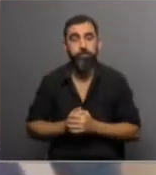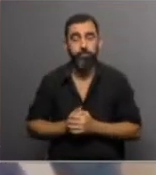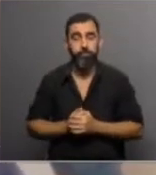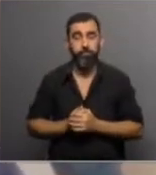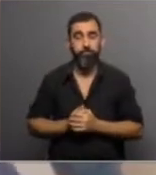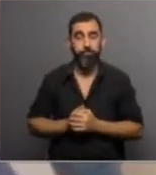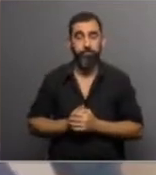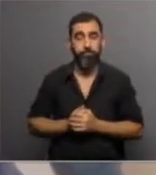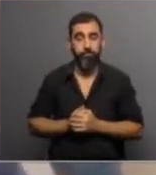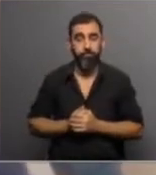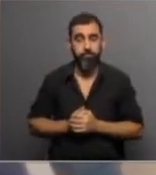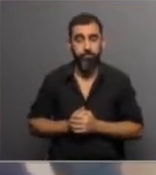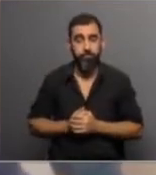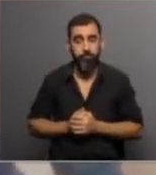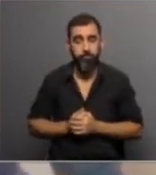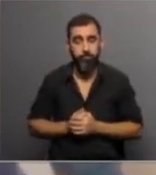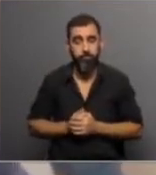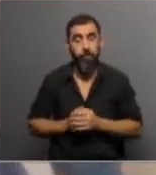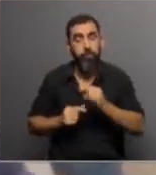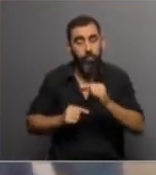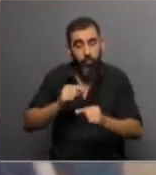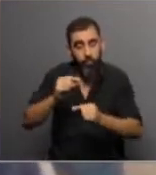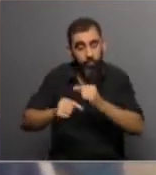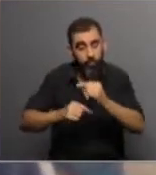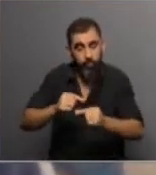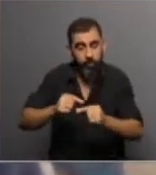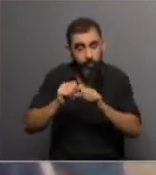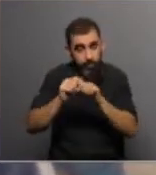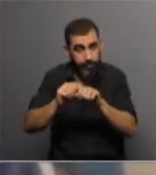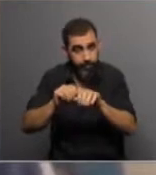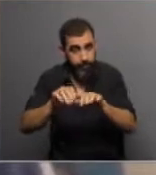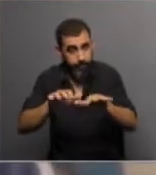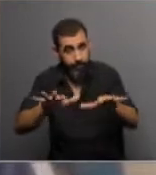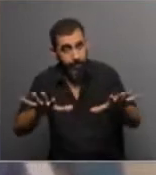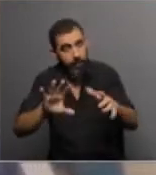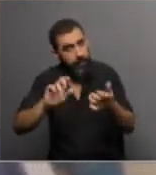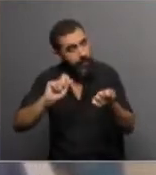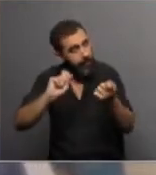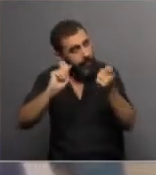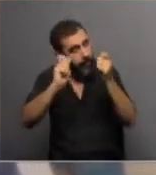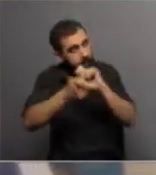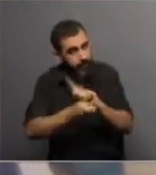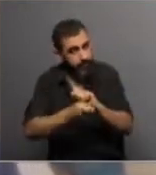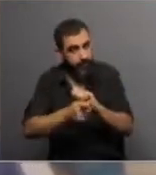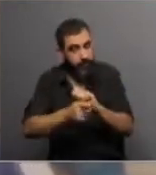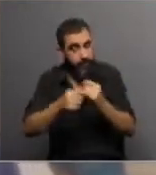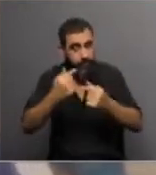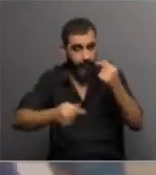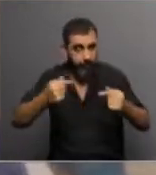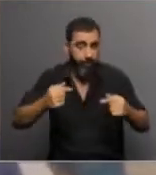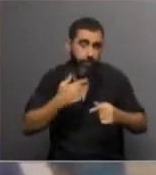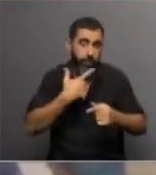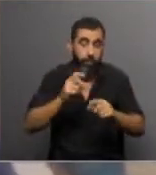Y bueno, evidentemente a medida que fue transcurriendo la epidemia, ha cambiado desde varios puntos de vista. Desde el punto